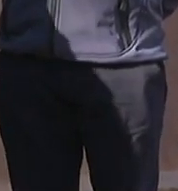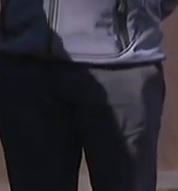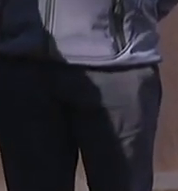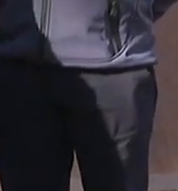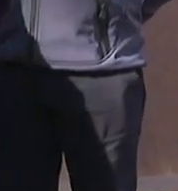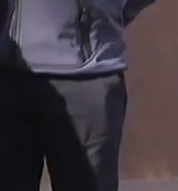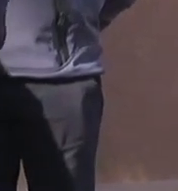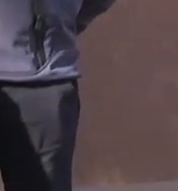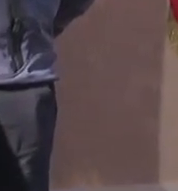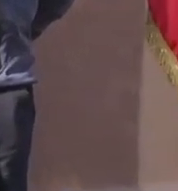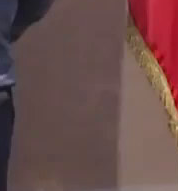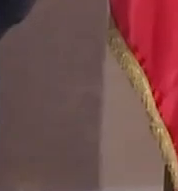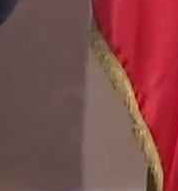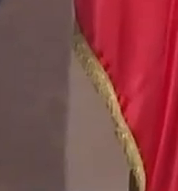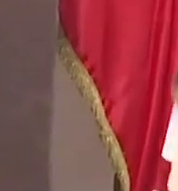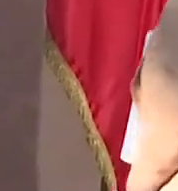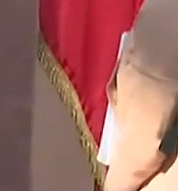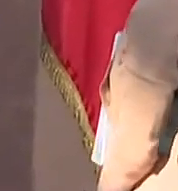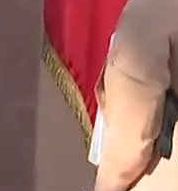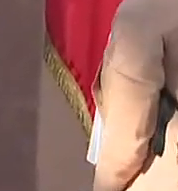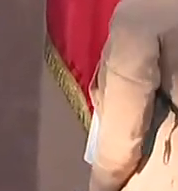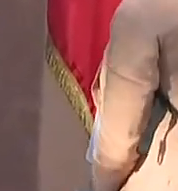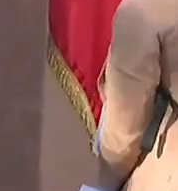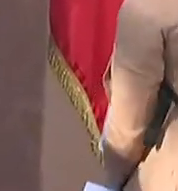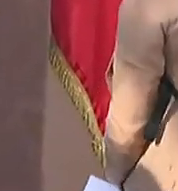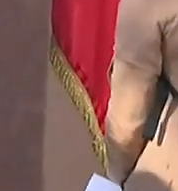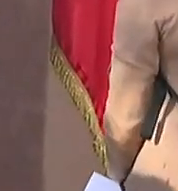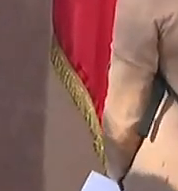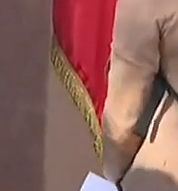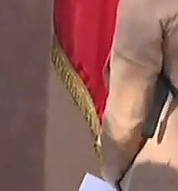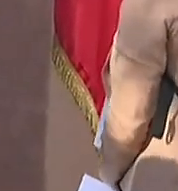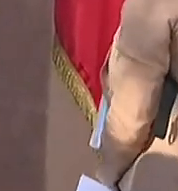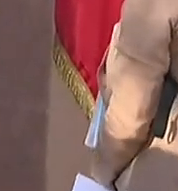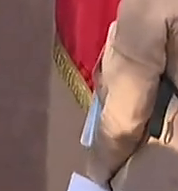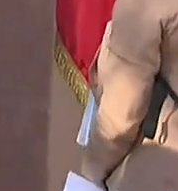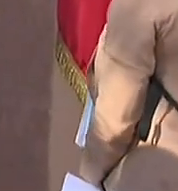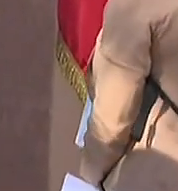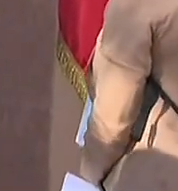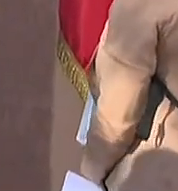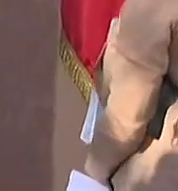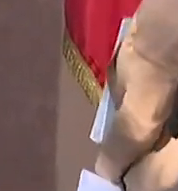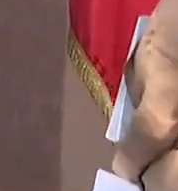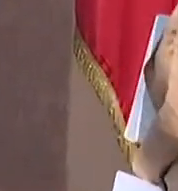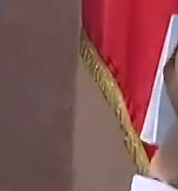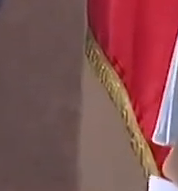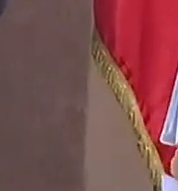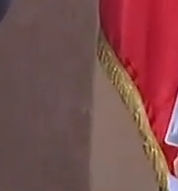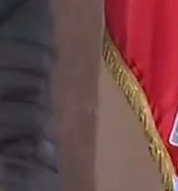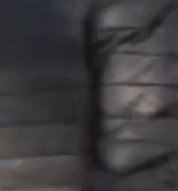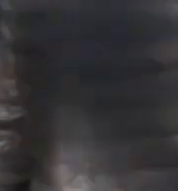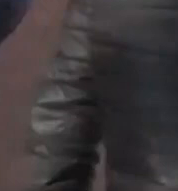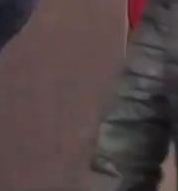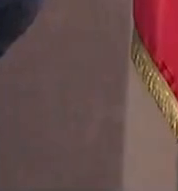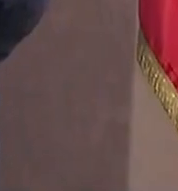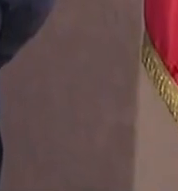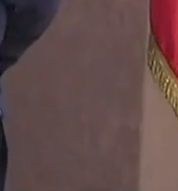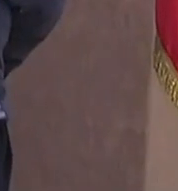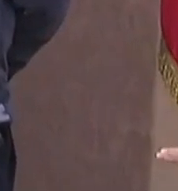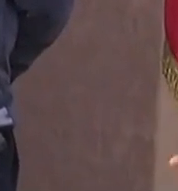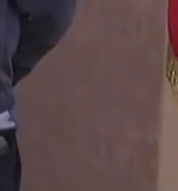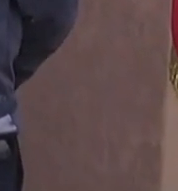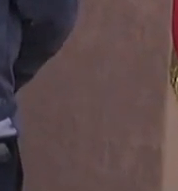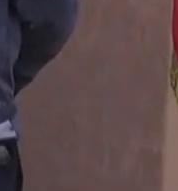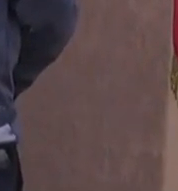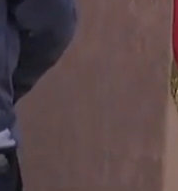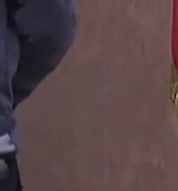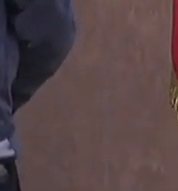las propuestas que hayan de exploración y extracción del litio en un futuro sean conversadas con las comunidades y no atenten contra el medio ambiente. Pero aprovechaba también